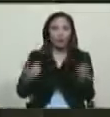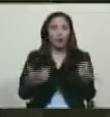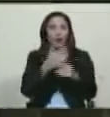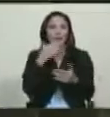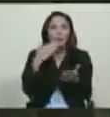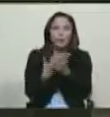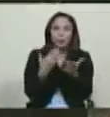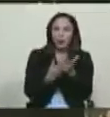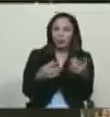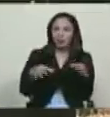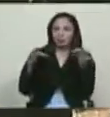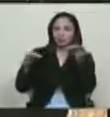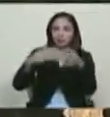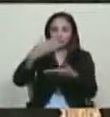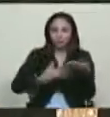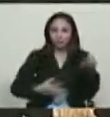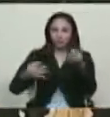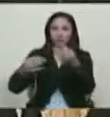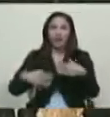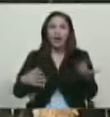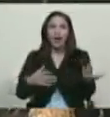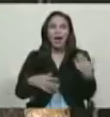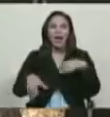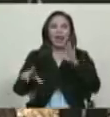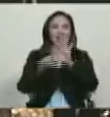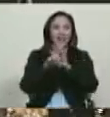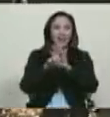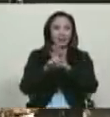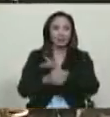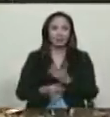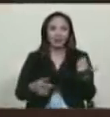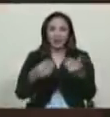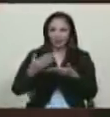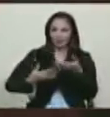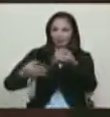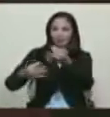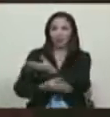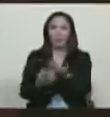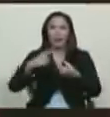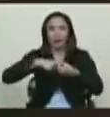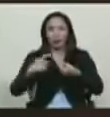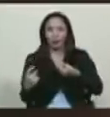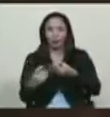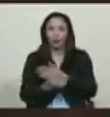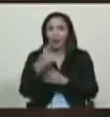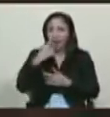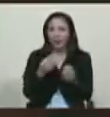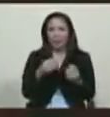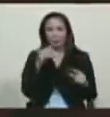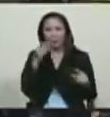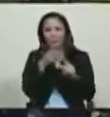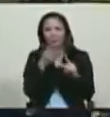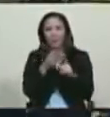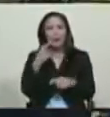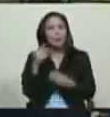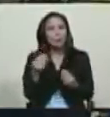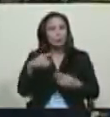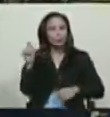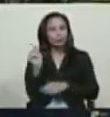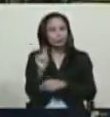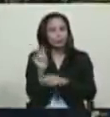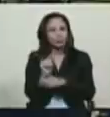propuestas que entregaron los dirigentes de oposición con la denominada ley de amnistía de acuerdo a los insultos que les roban